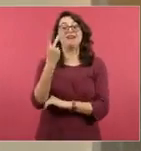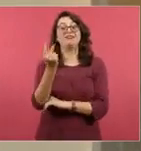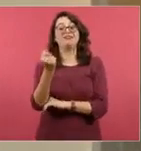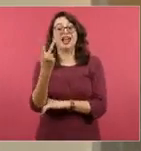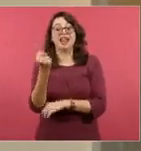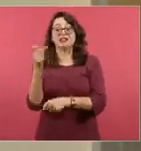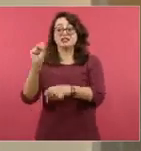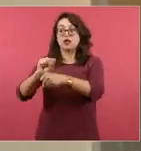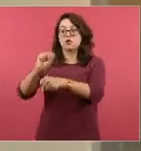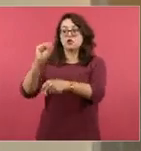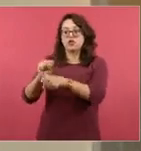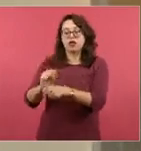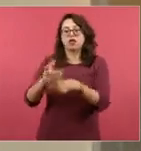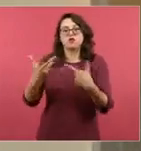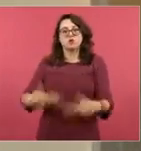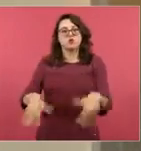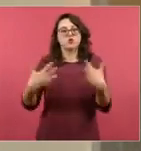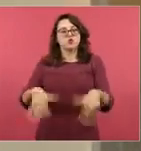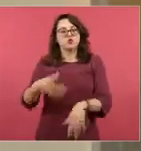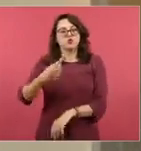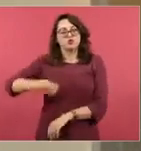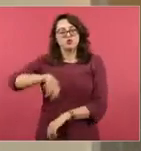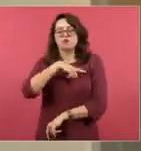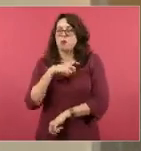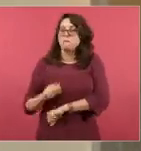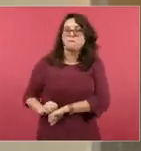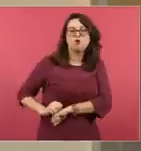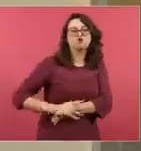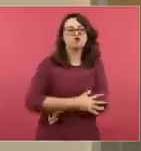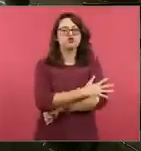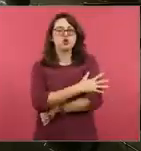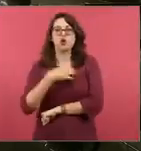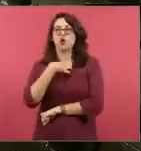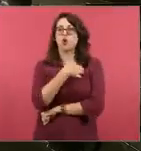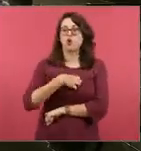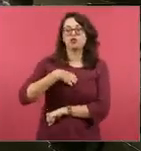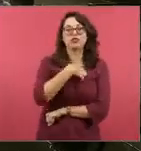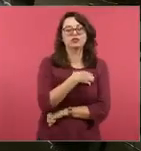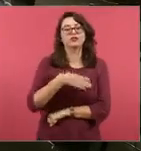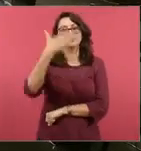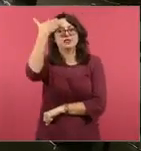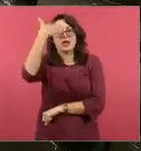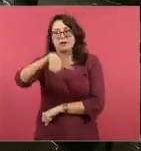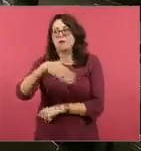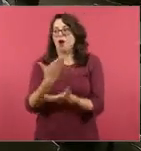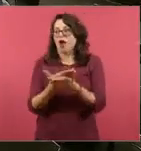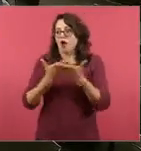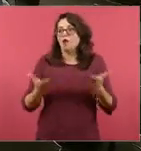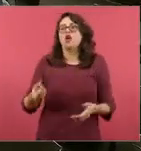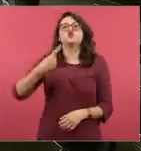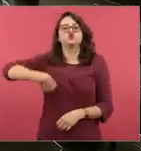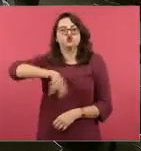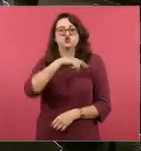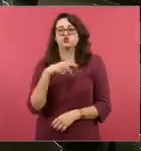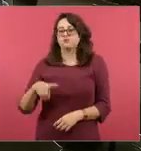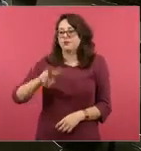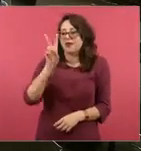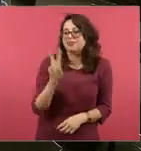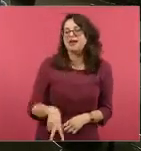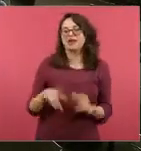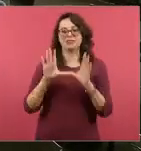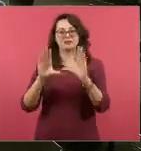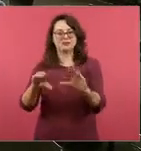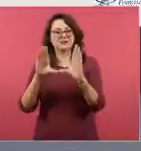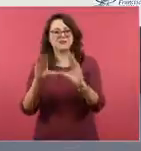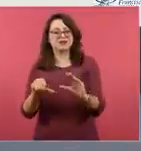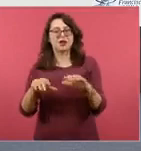ser nosotros, de ser maestras y maestros. Así que yo celebro, insisto, que estamos hablando de pedagogía, que hoy se ponga en el centro